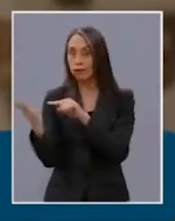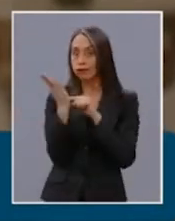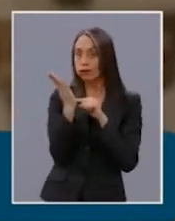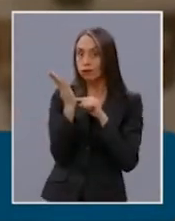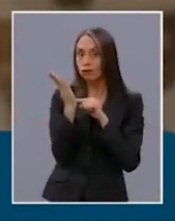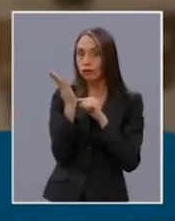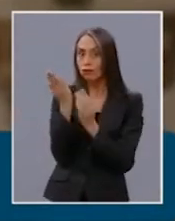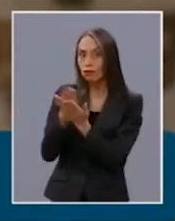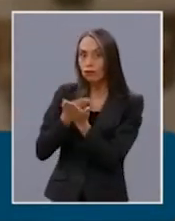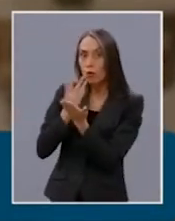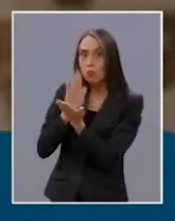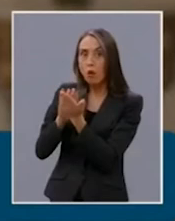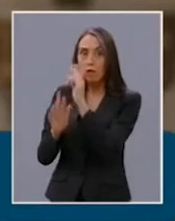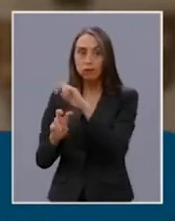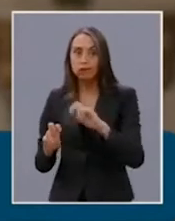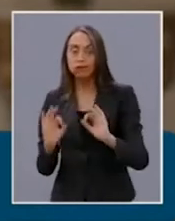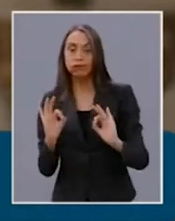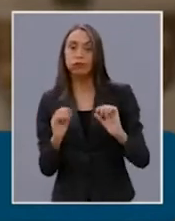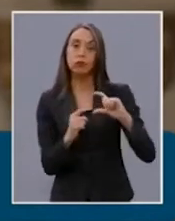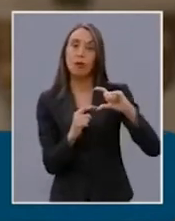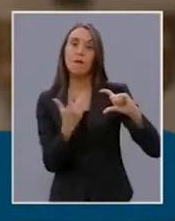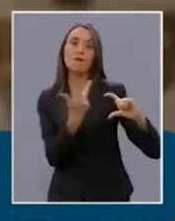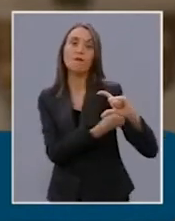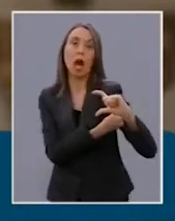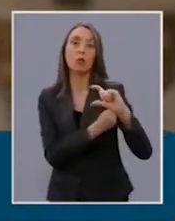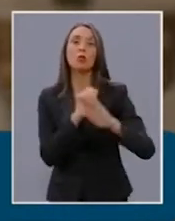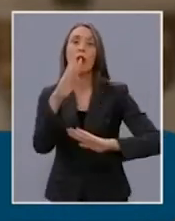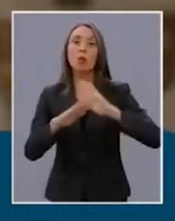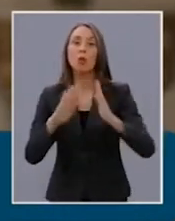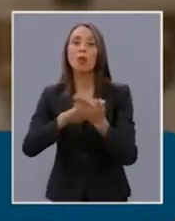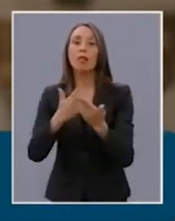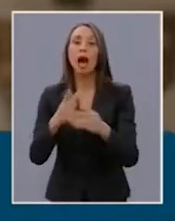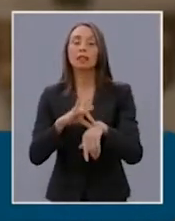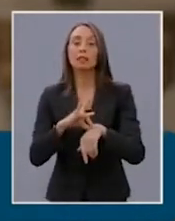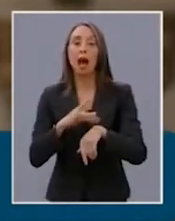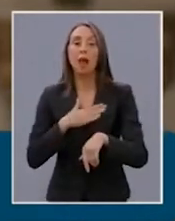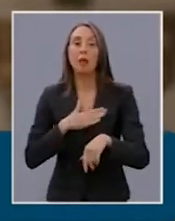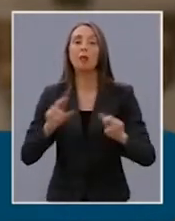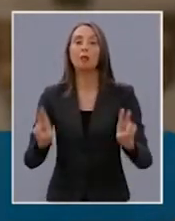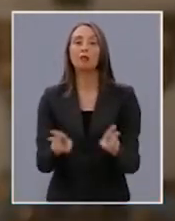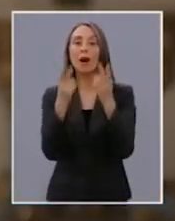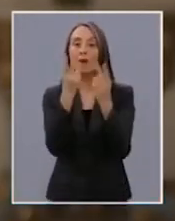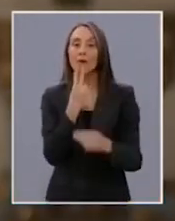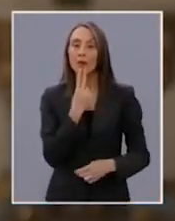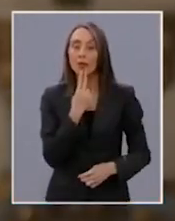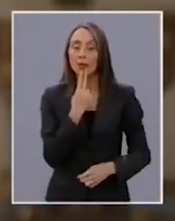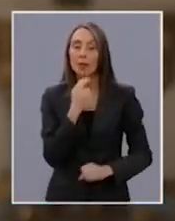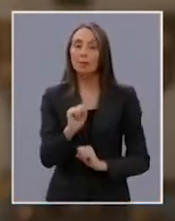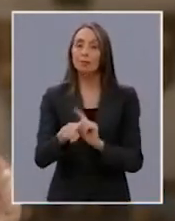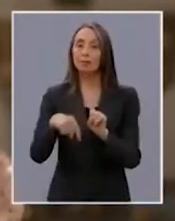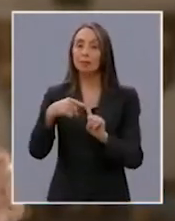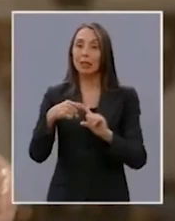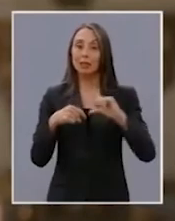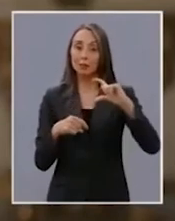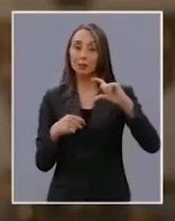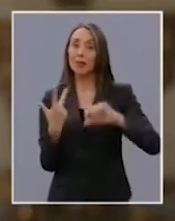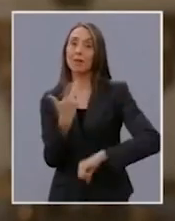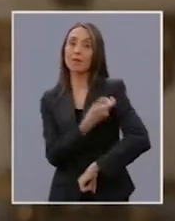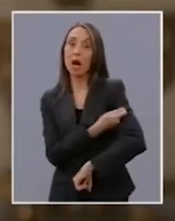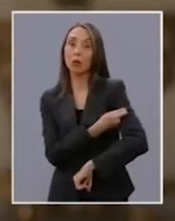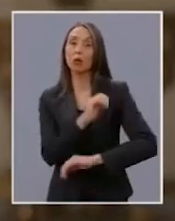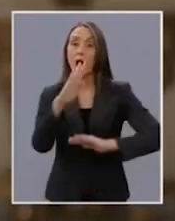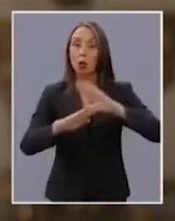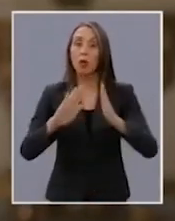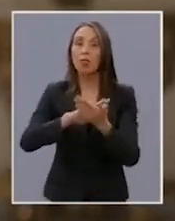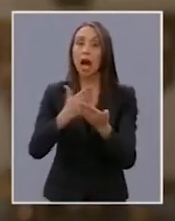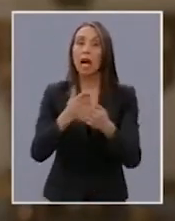con sólida evidencia que las vacunas protegen la salud y salvan vidas. Adicionalmente, las vacunas no solo